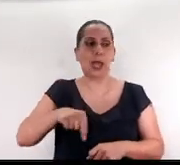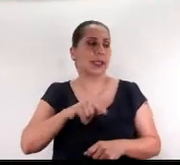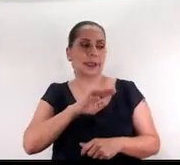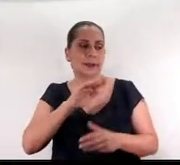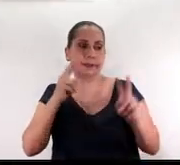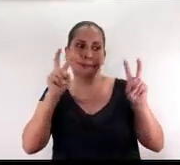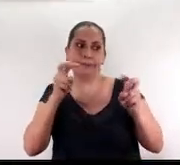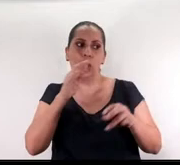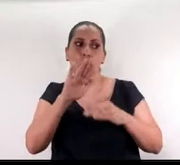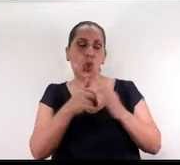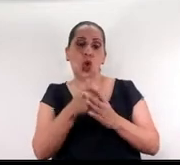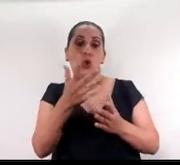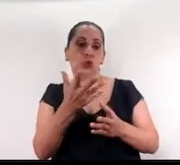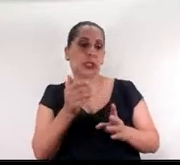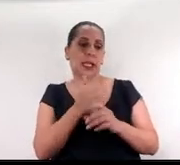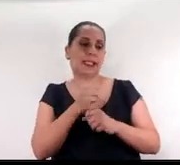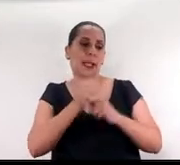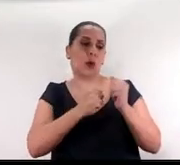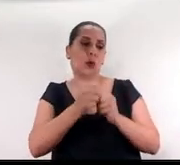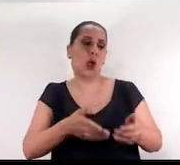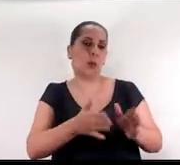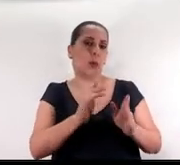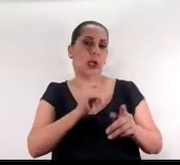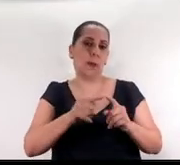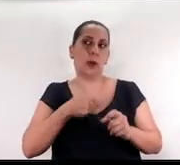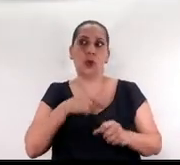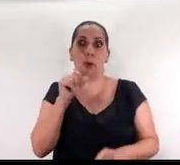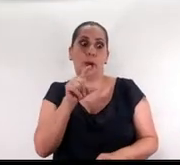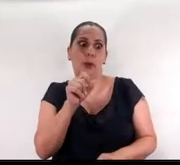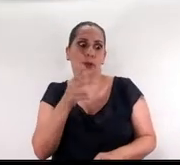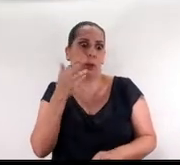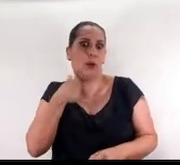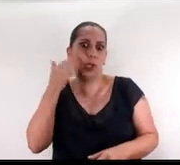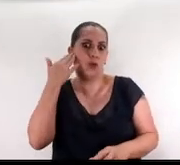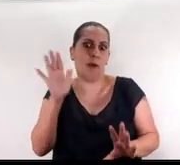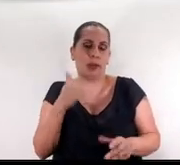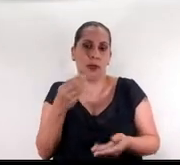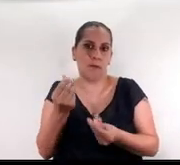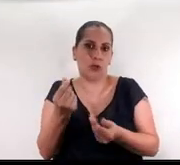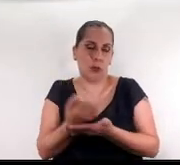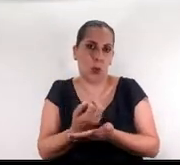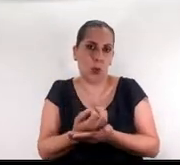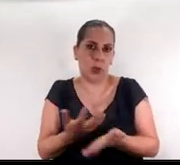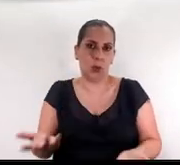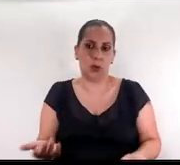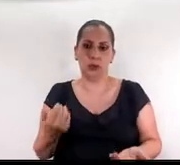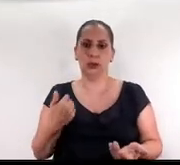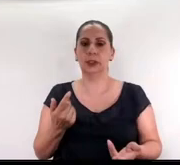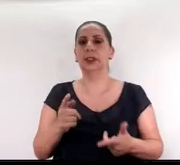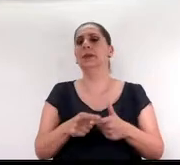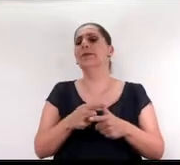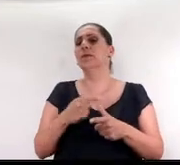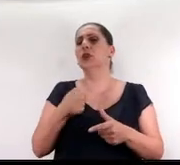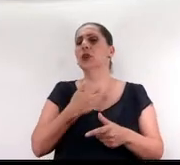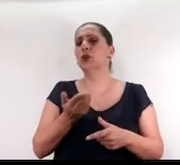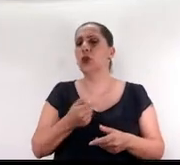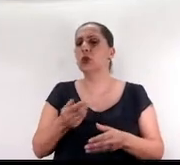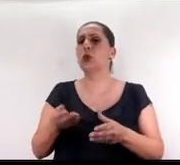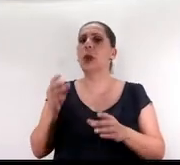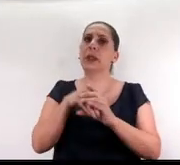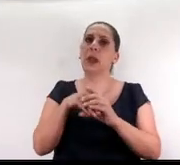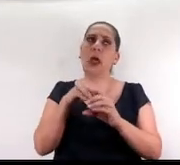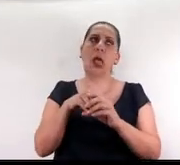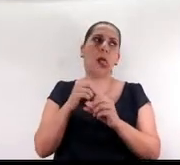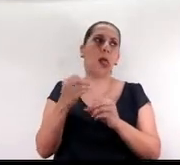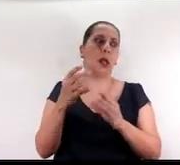en una obra pública, pero no se atrevía a ponerlo porque no había fondos públicos. Bueno, si nosotros le metemos tanto requisito a la concesión